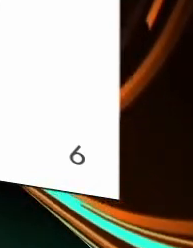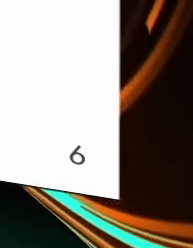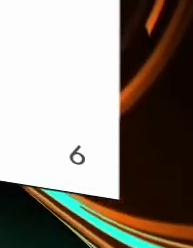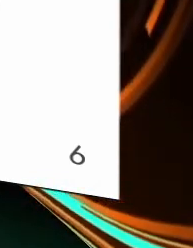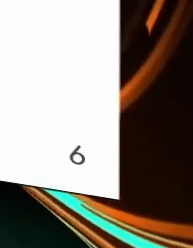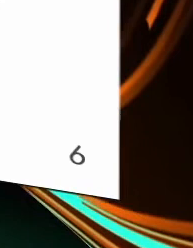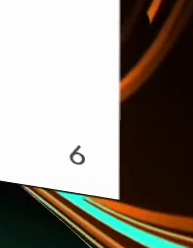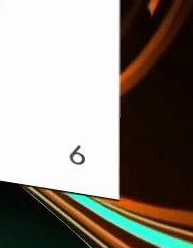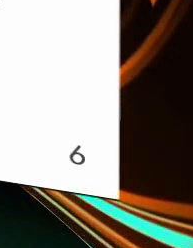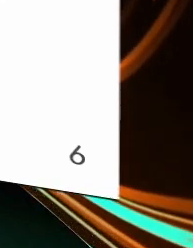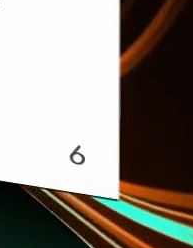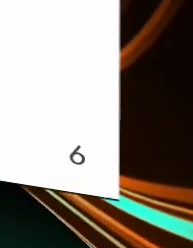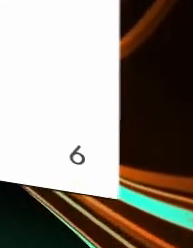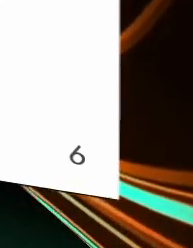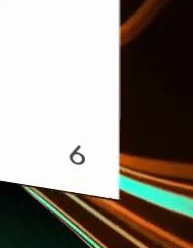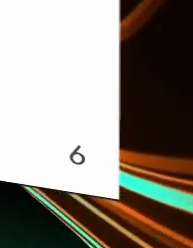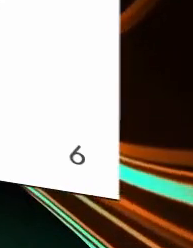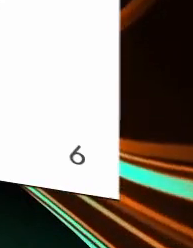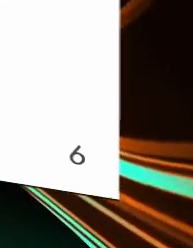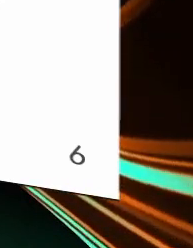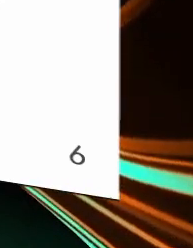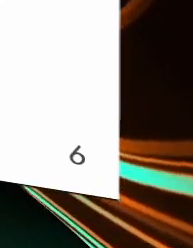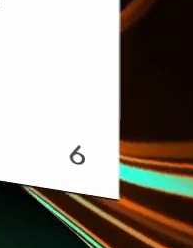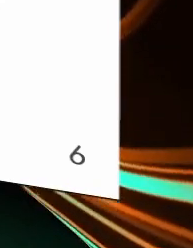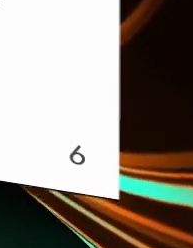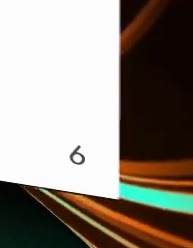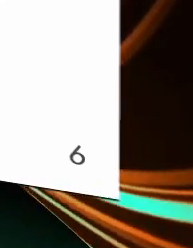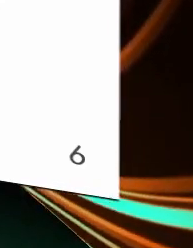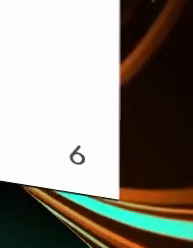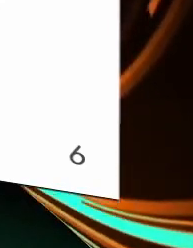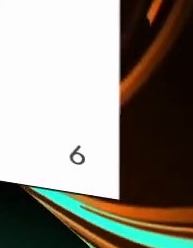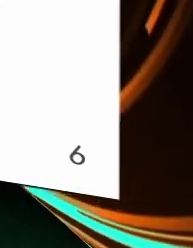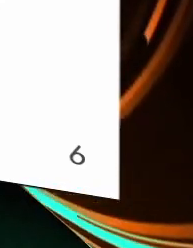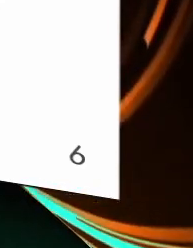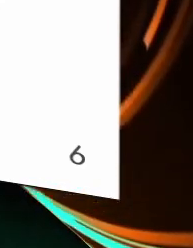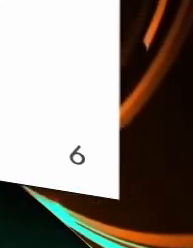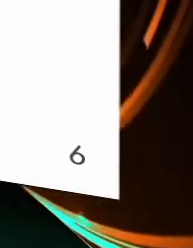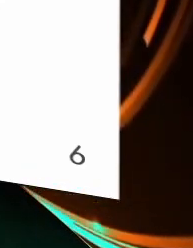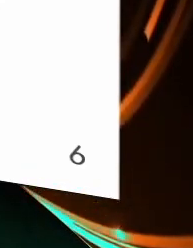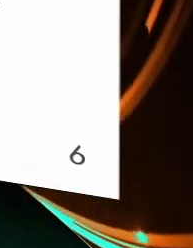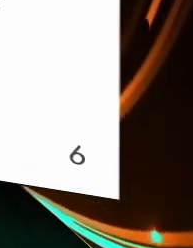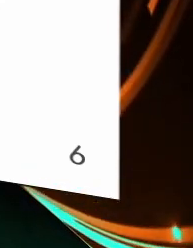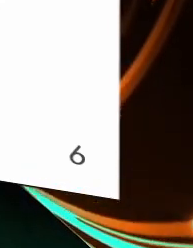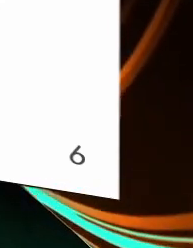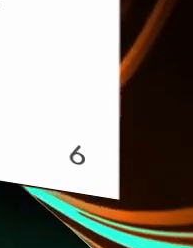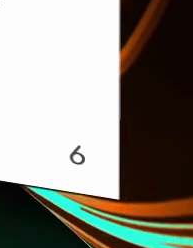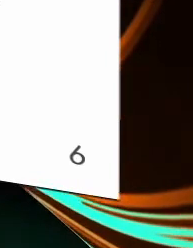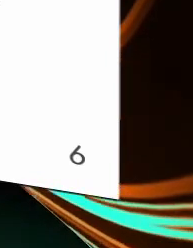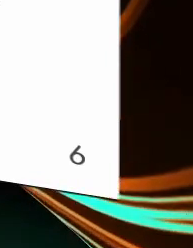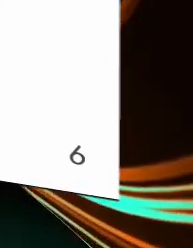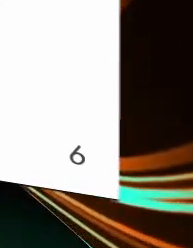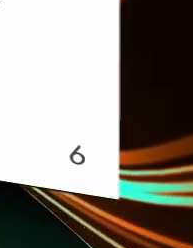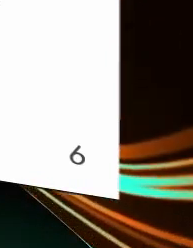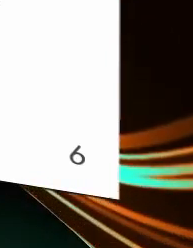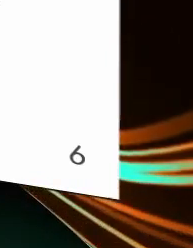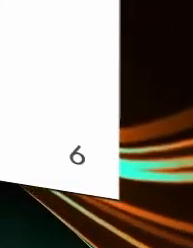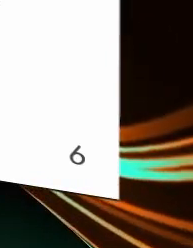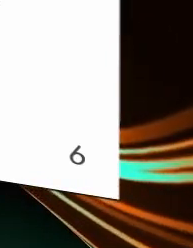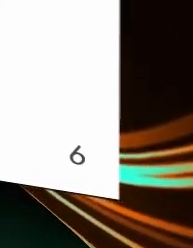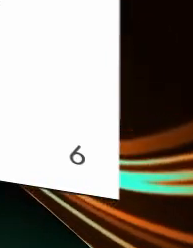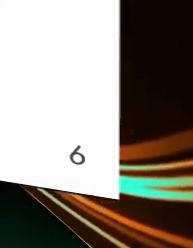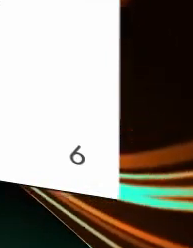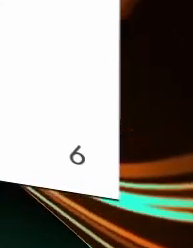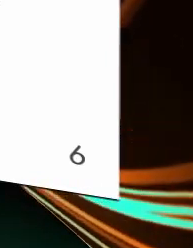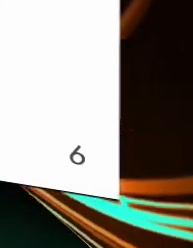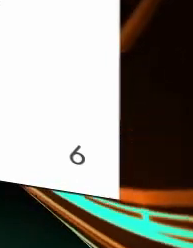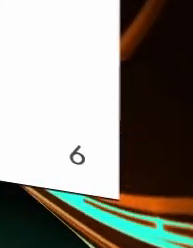Esto yo creo ya lo deben saber, para controlar acidez, ¿no es cierto? Para controlar crecimiento de